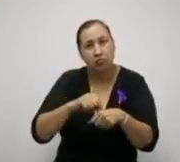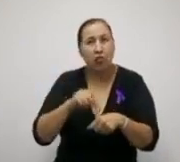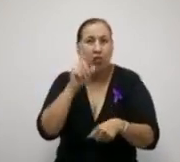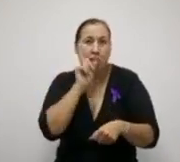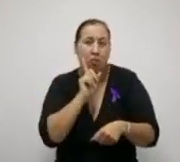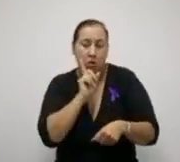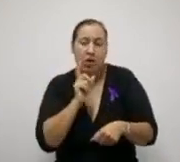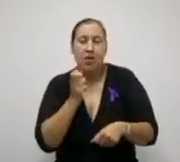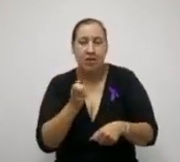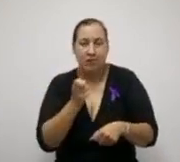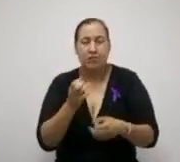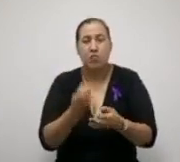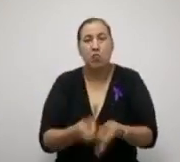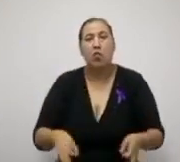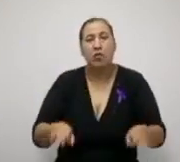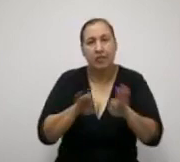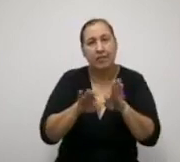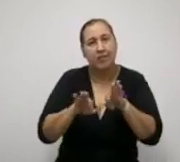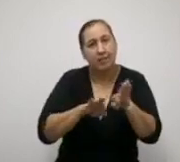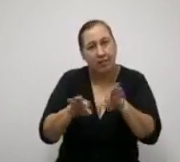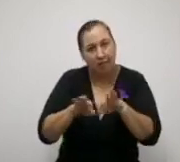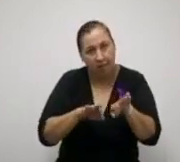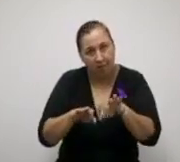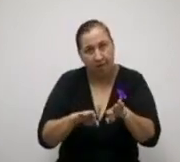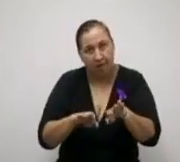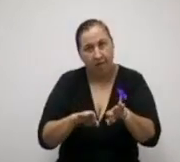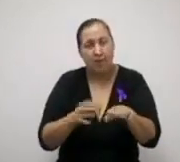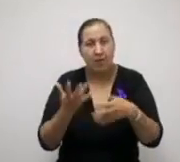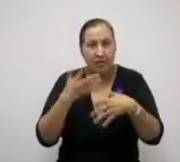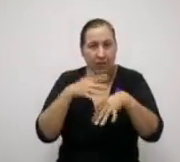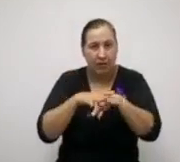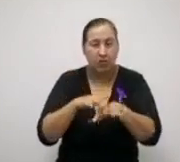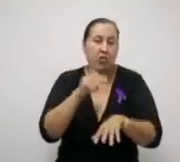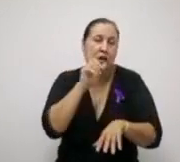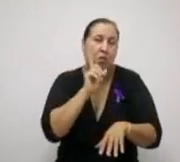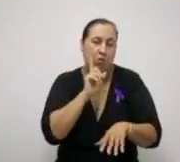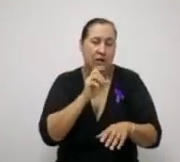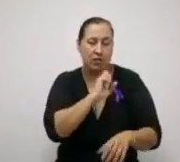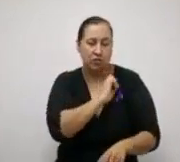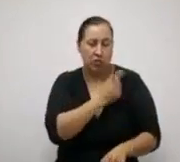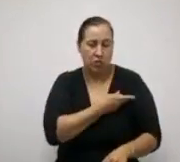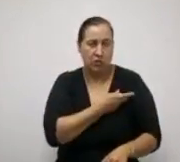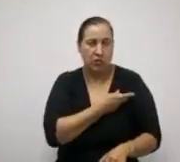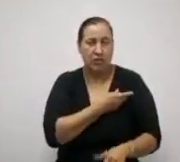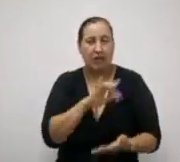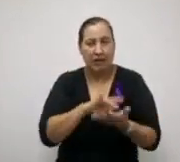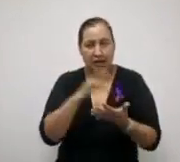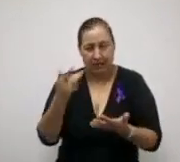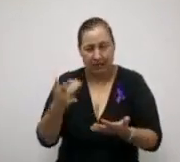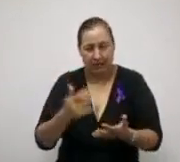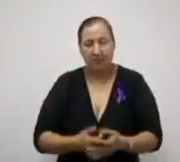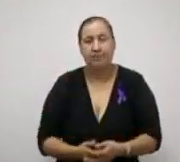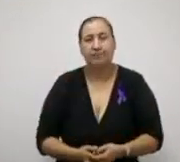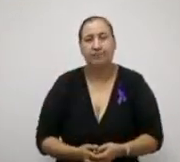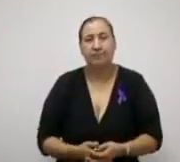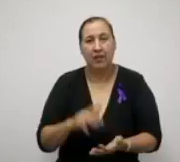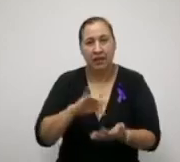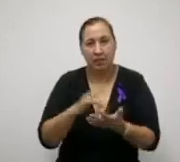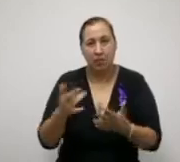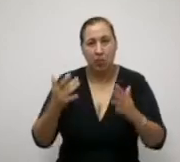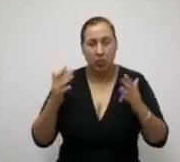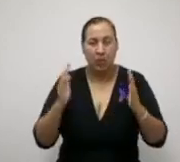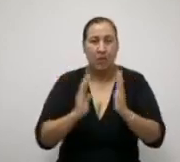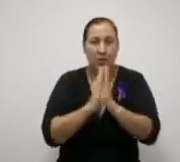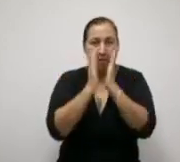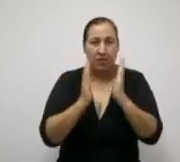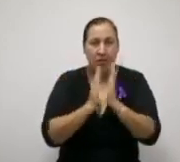y seguridad de las mujeres. Gracias. Muchas gracias por la invitación. Gracias, doctora Rodríguez, por su participación